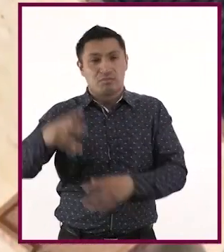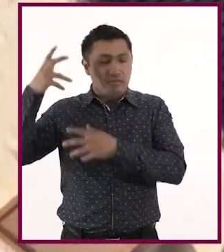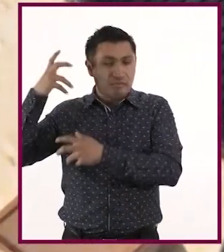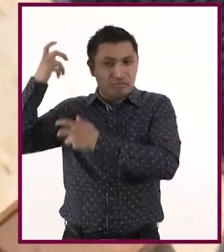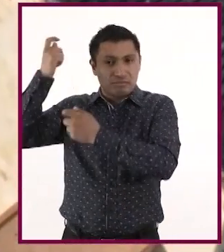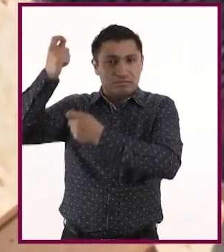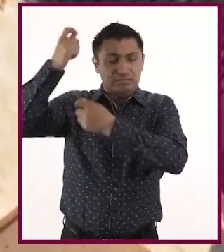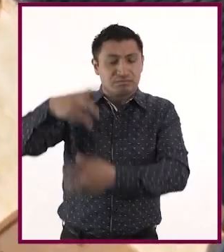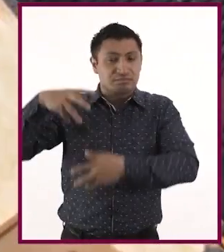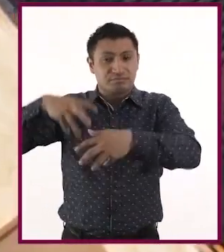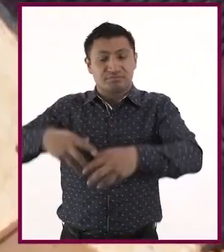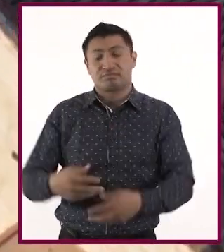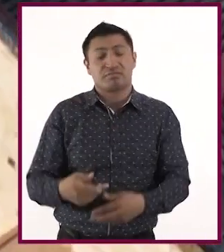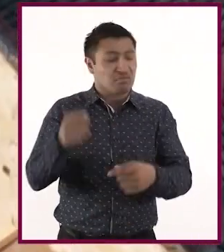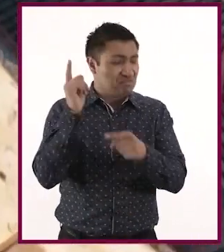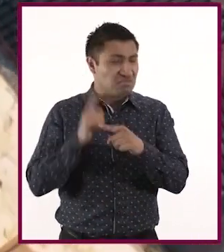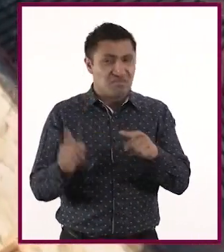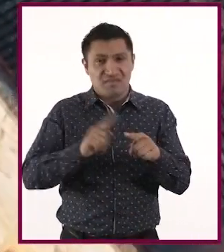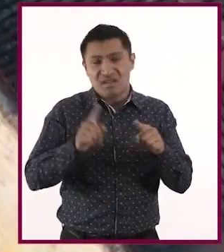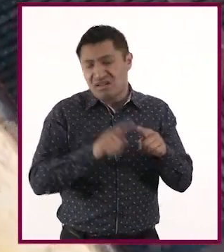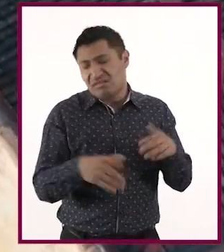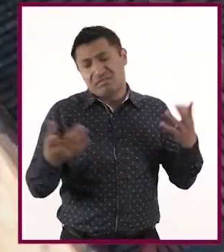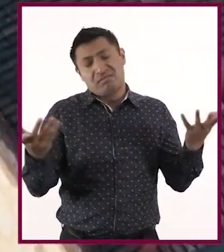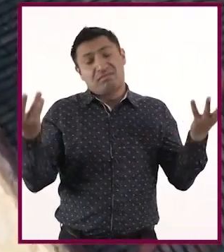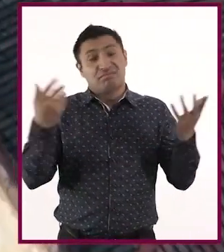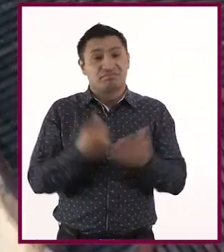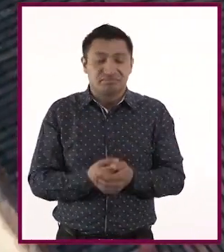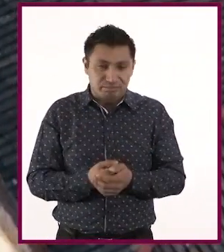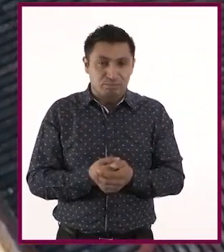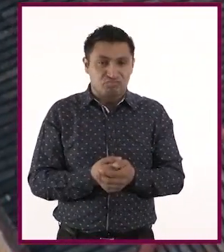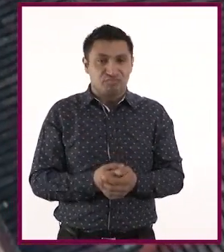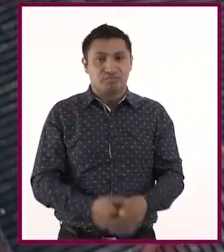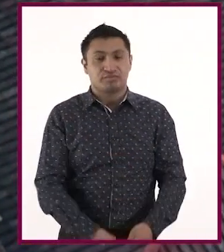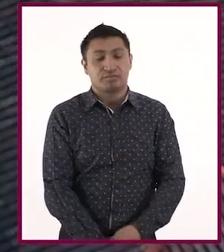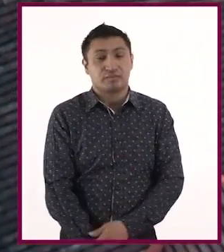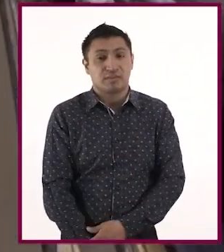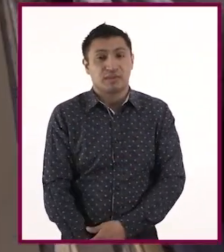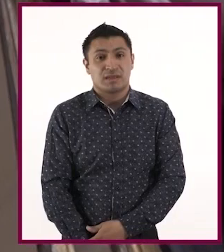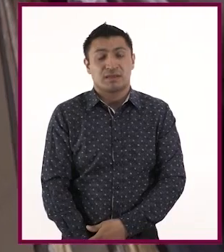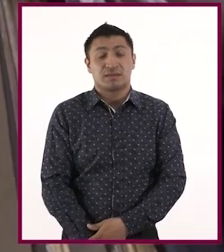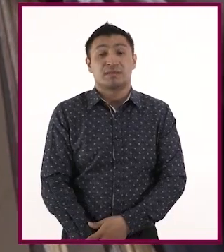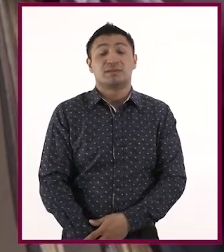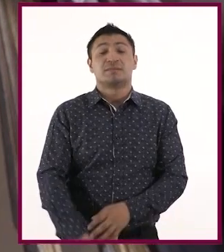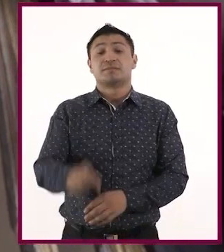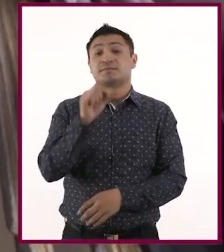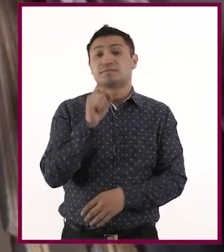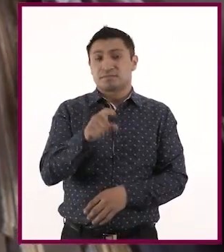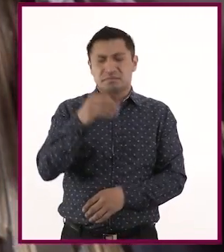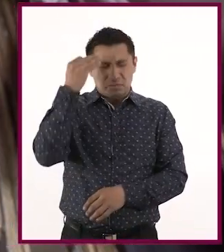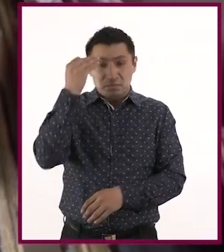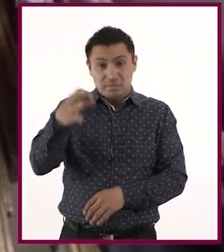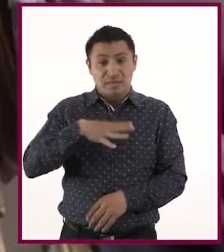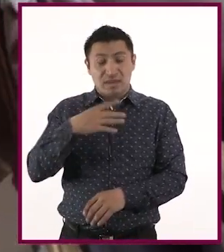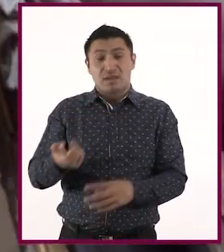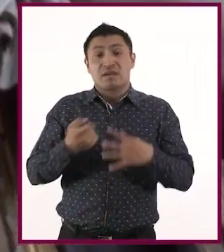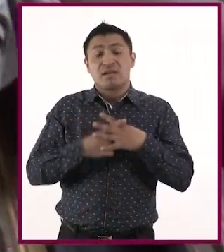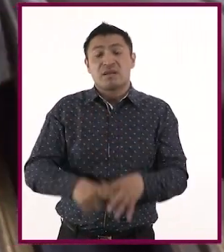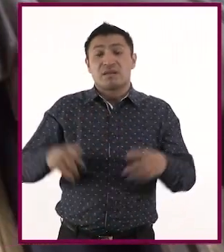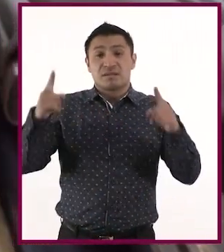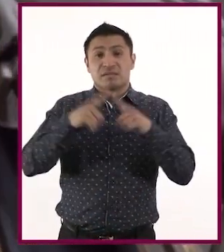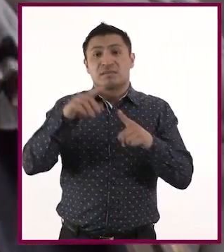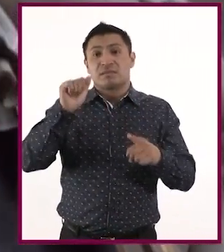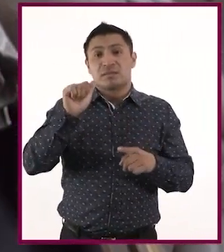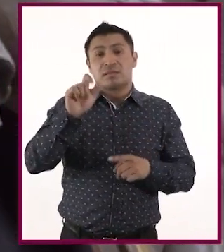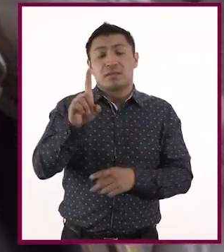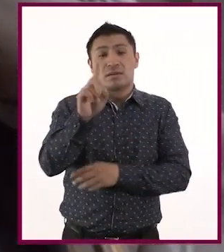históricas. Presbiterianas, bautistas, metodistas y nazarenas. Llegaron también en esa época la Iglesia Adventista